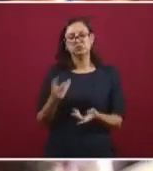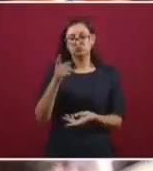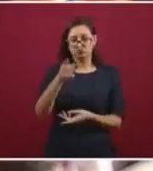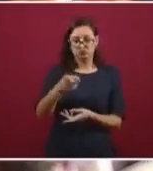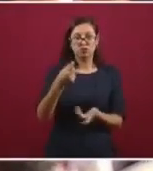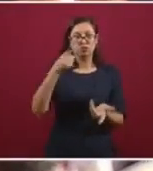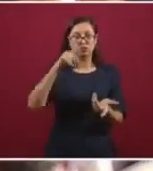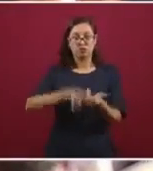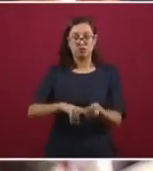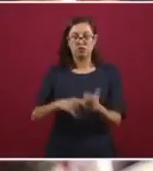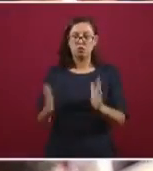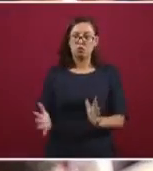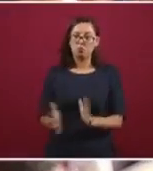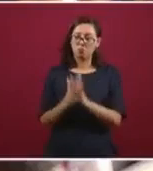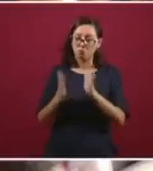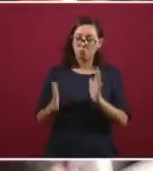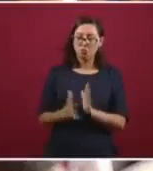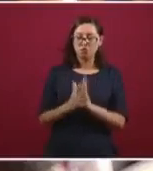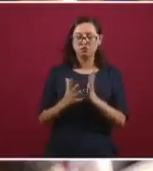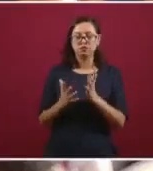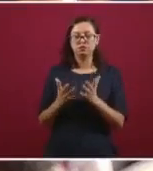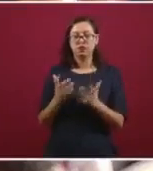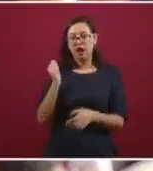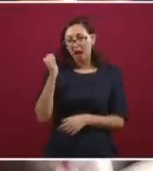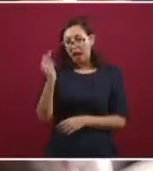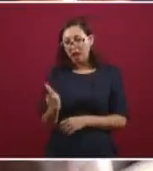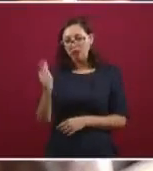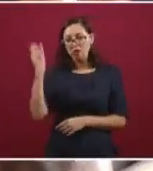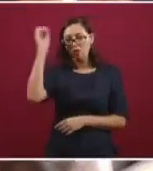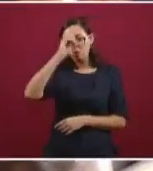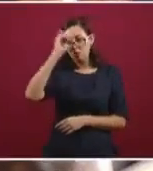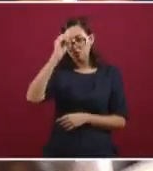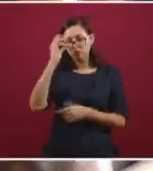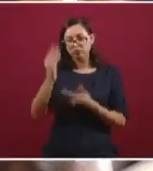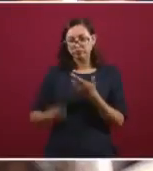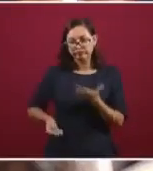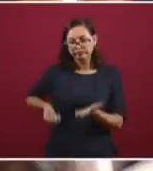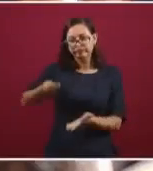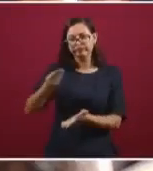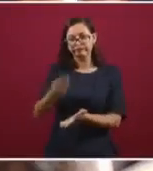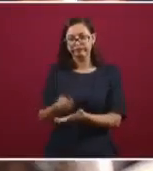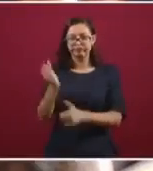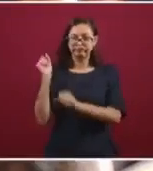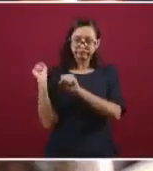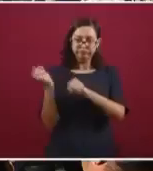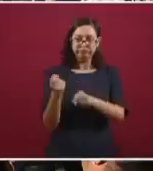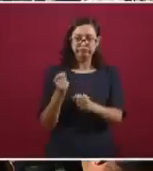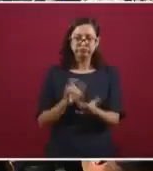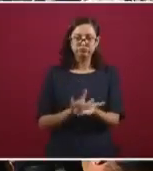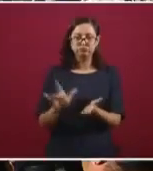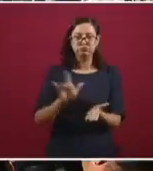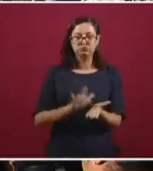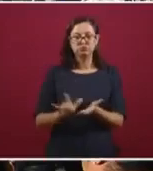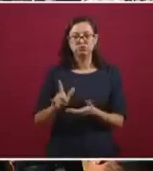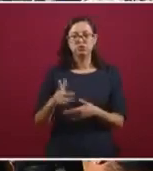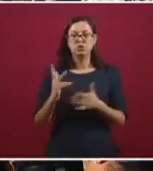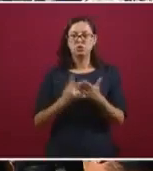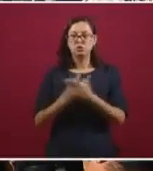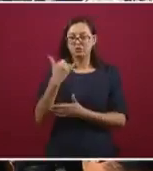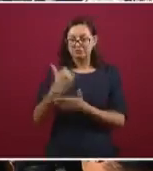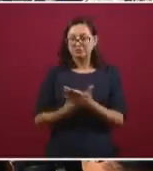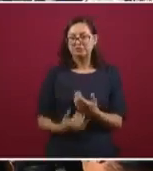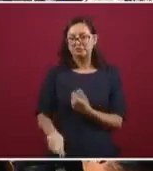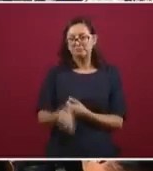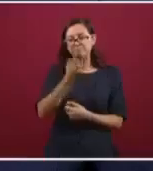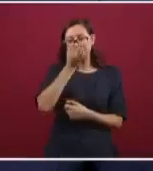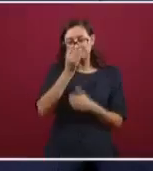participar en esta obra con una opinión pronunciándose a favor del béisbol. Es un proyecto que ya está en puerta, ¿no? Y